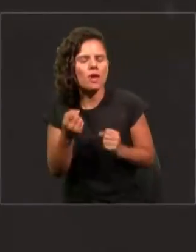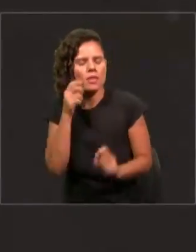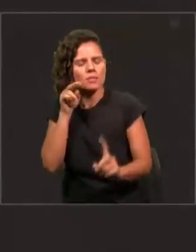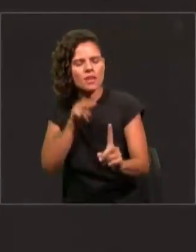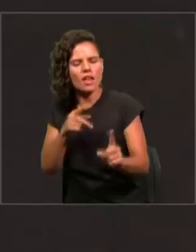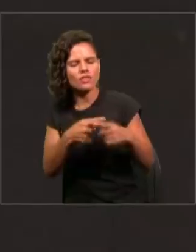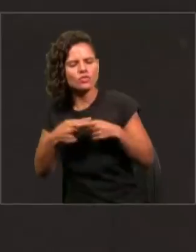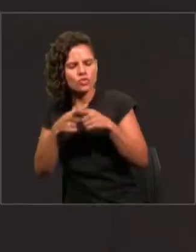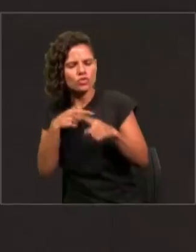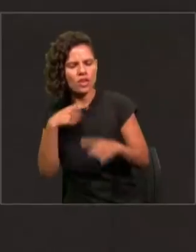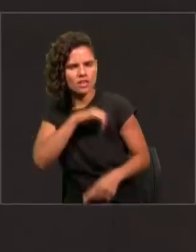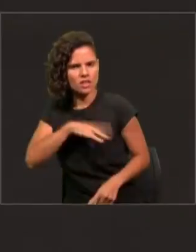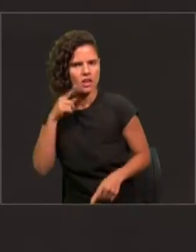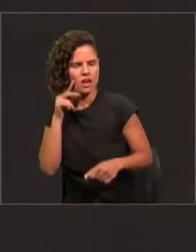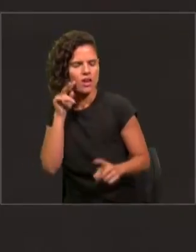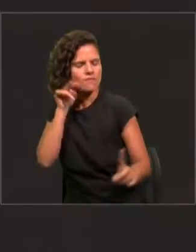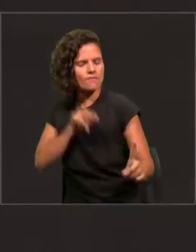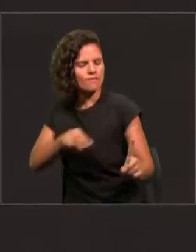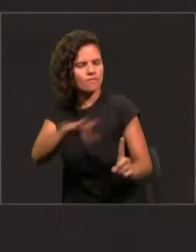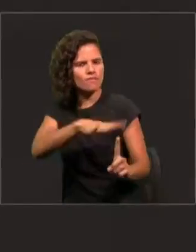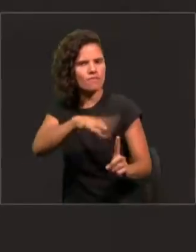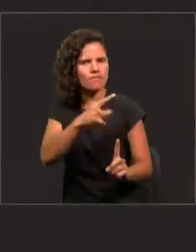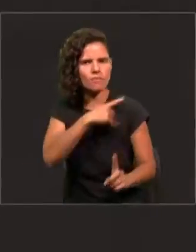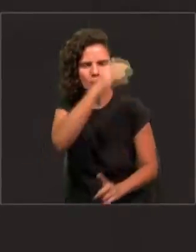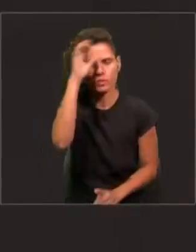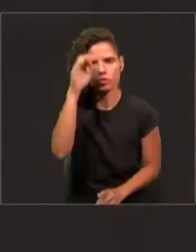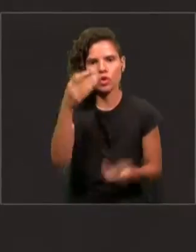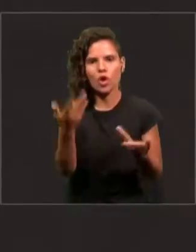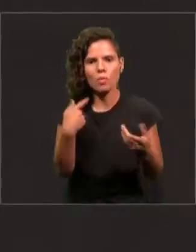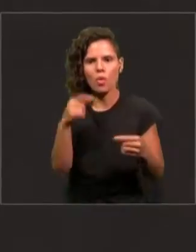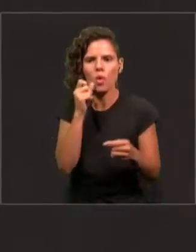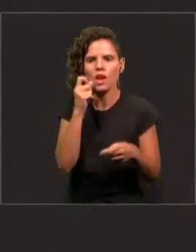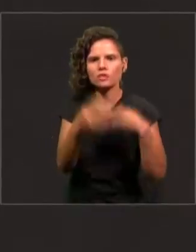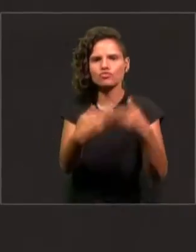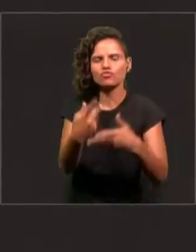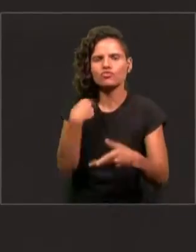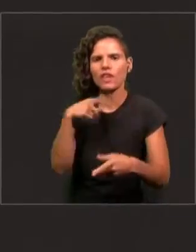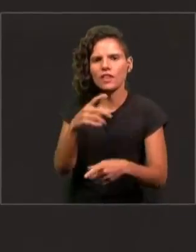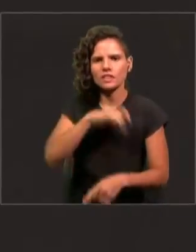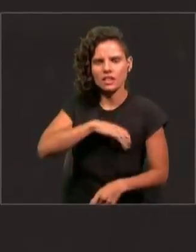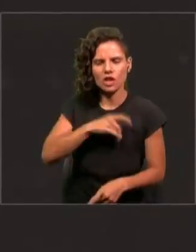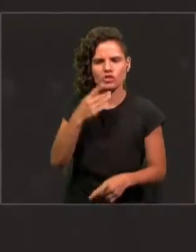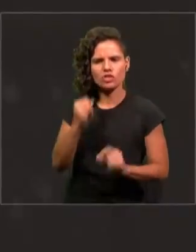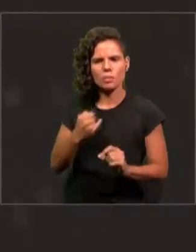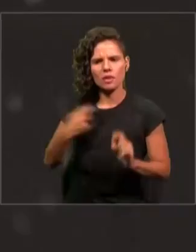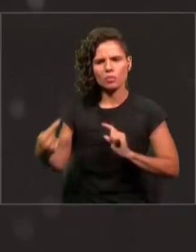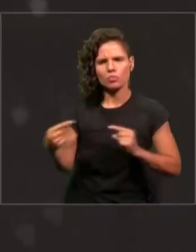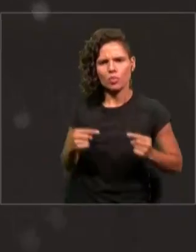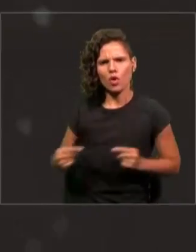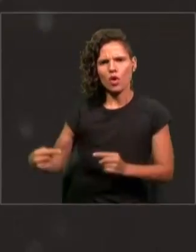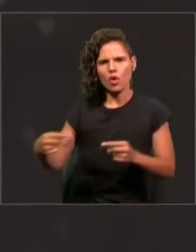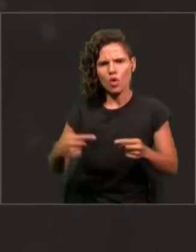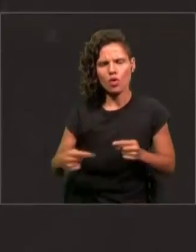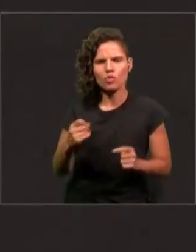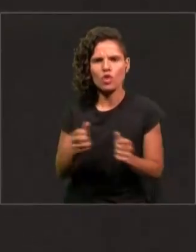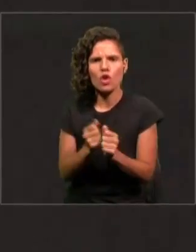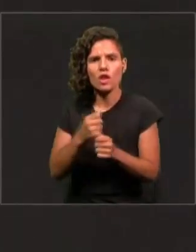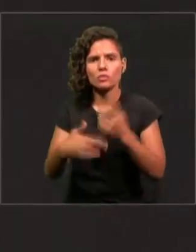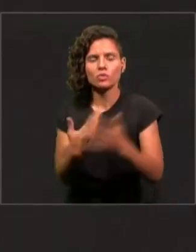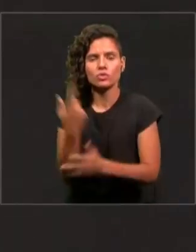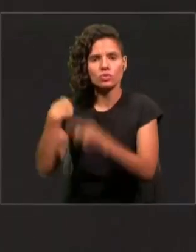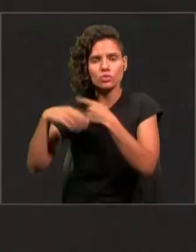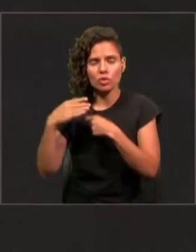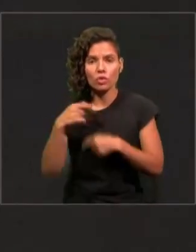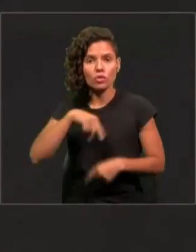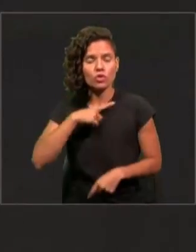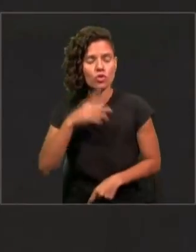Y cómo esa relación con la sociedad chilena nos coloca en tensión permanente en este proceso histórico. Entonces, donde nosotros